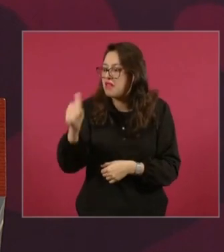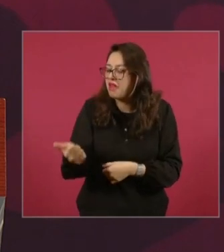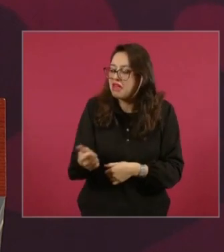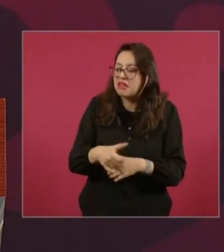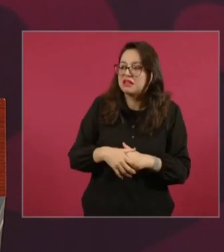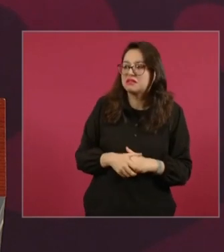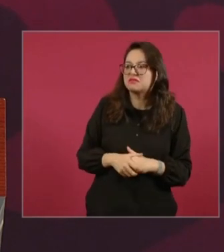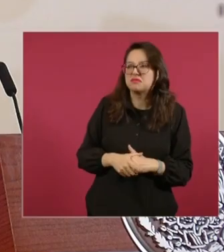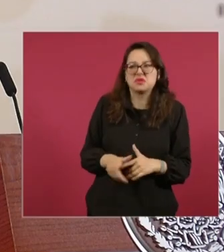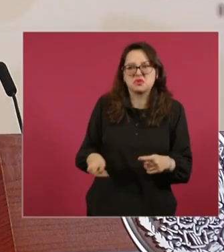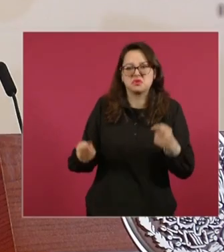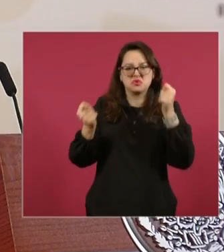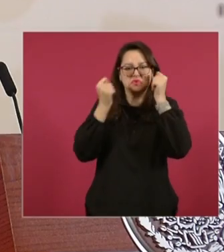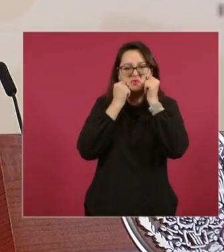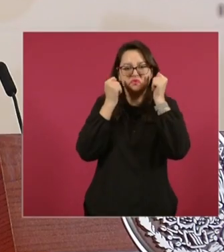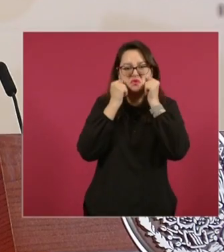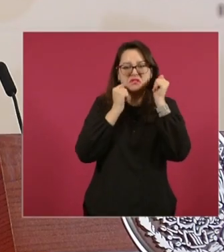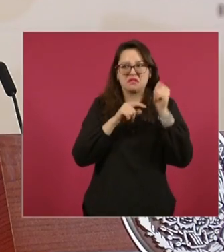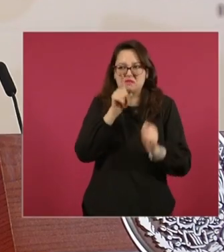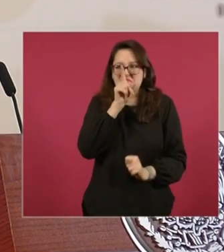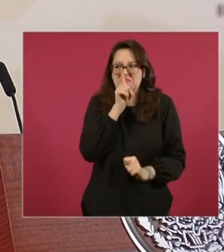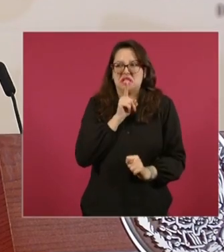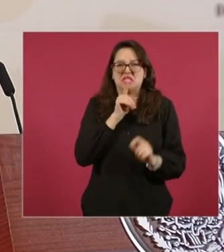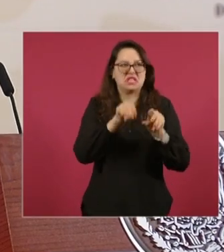pensando que era igual que antes, pues.